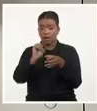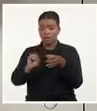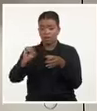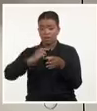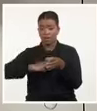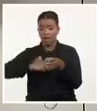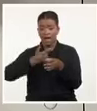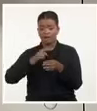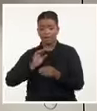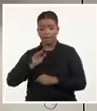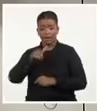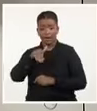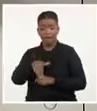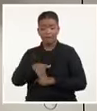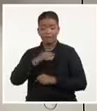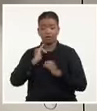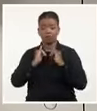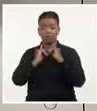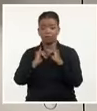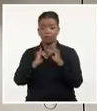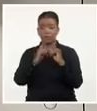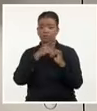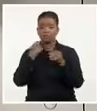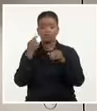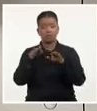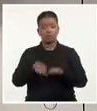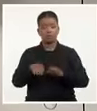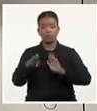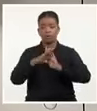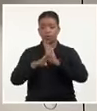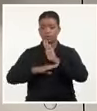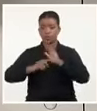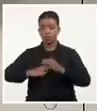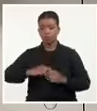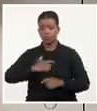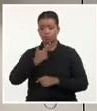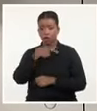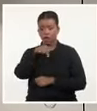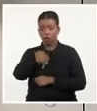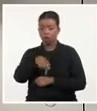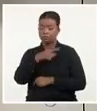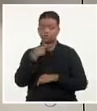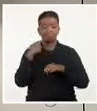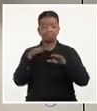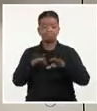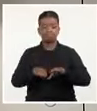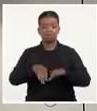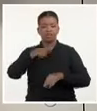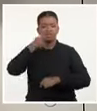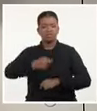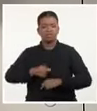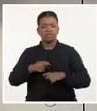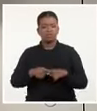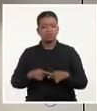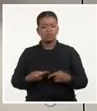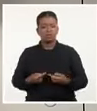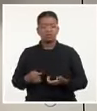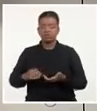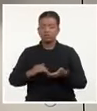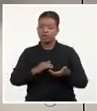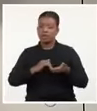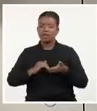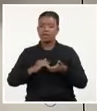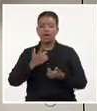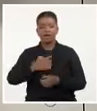Rampa informa que queda suspendida la programación cultural para la jornada de hoy. La decisión responde a la solidaridad de